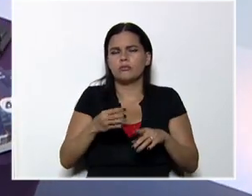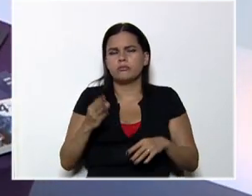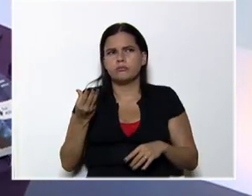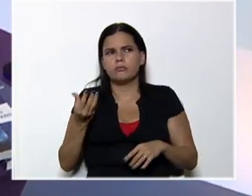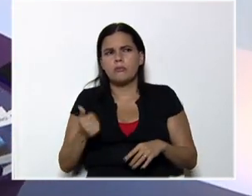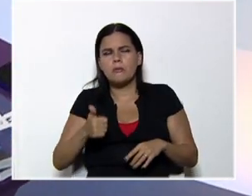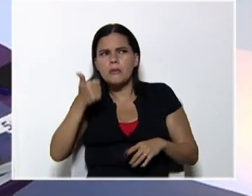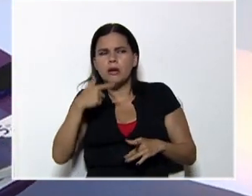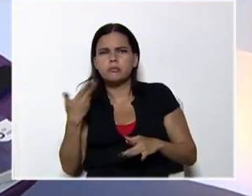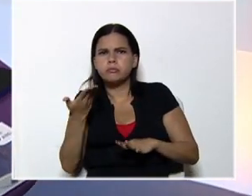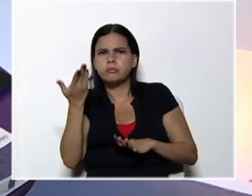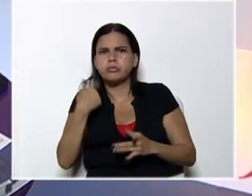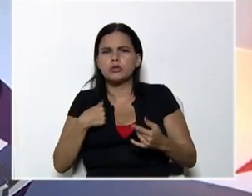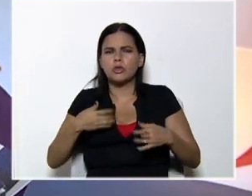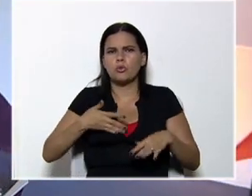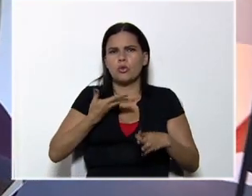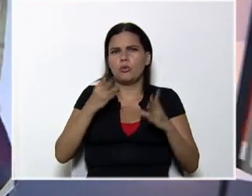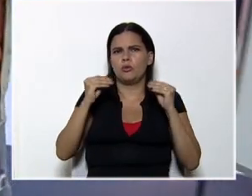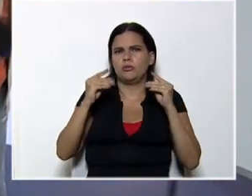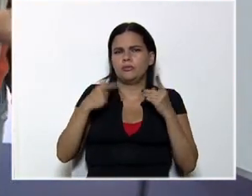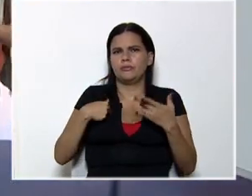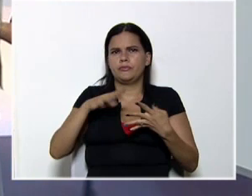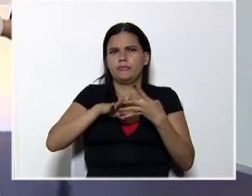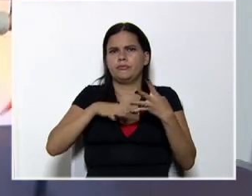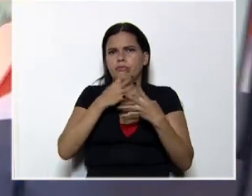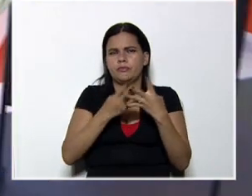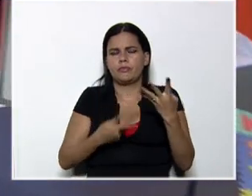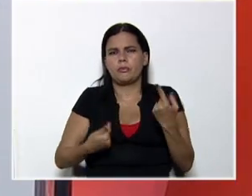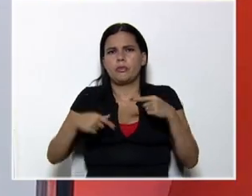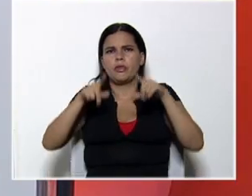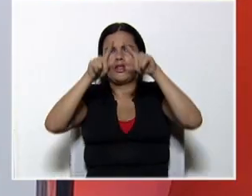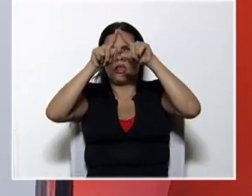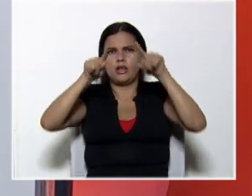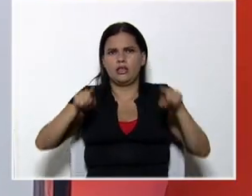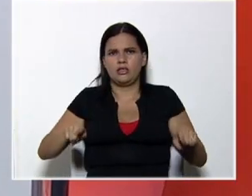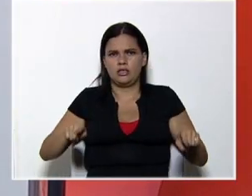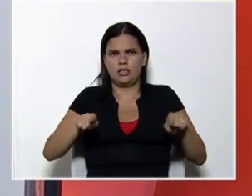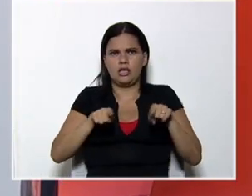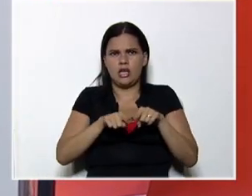rectángulo. Fíjense, vamos aquí a la pizarra.